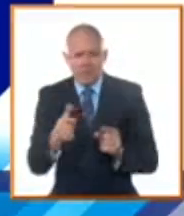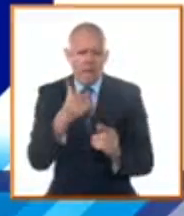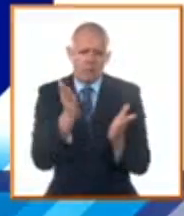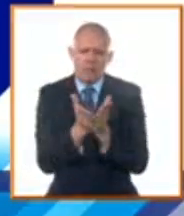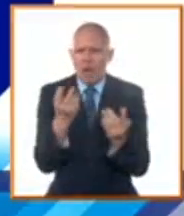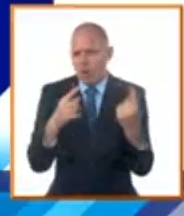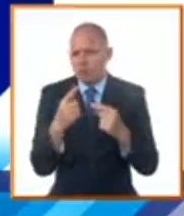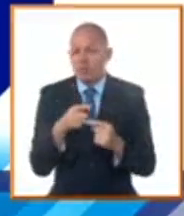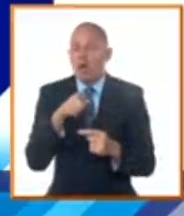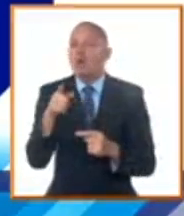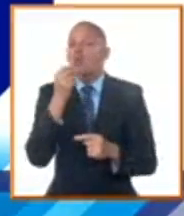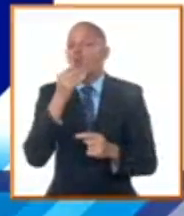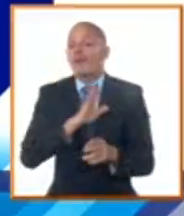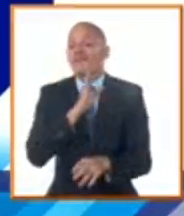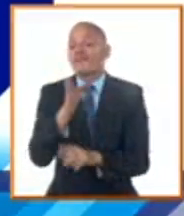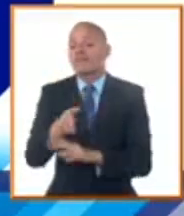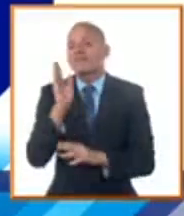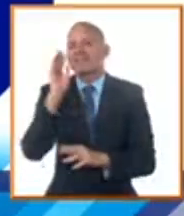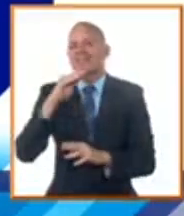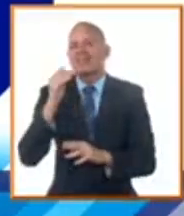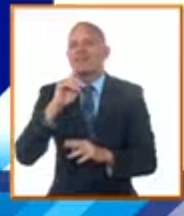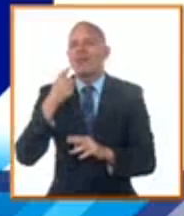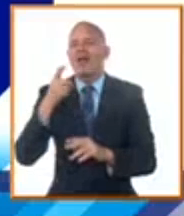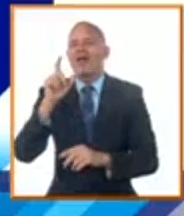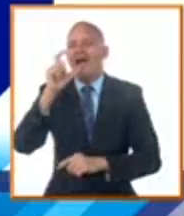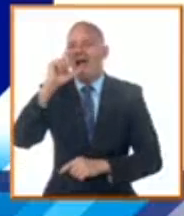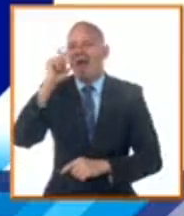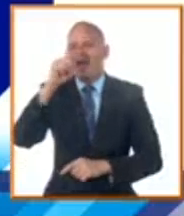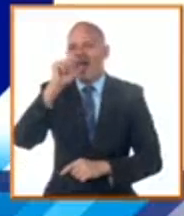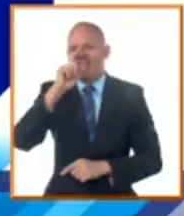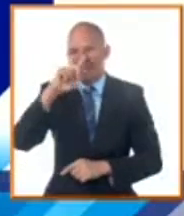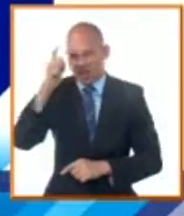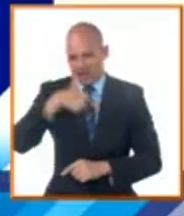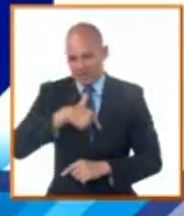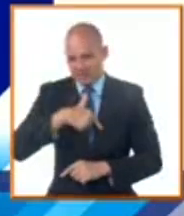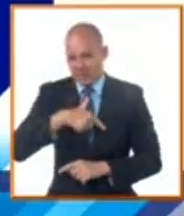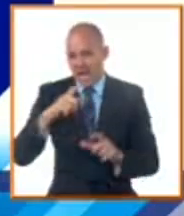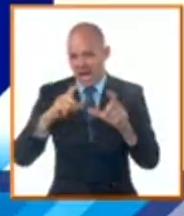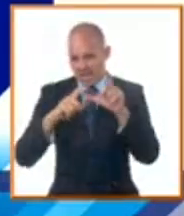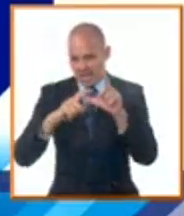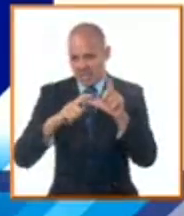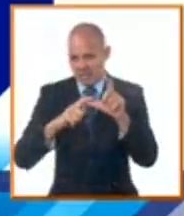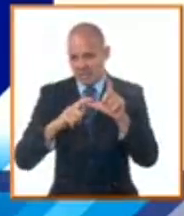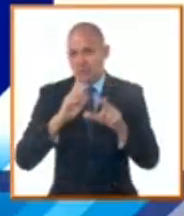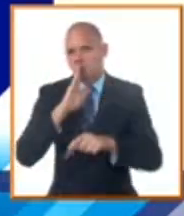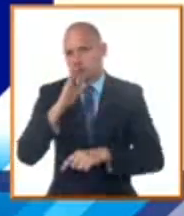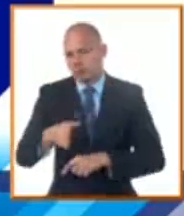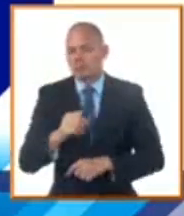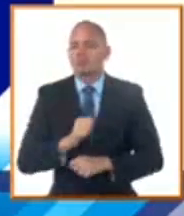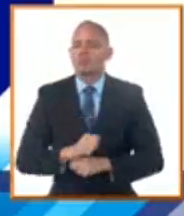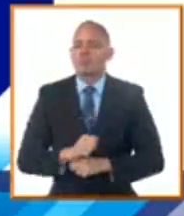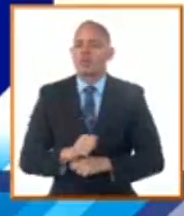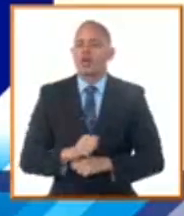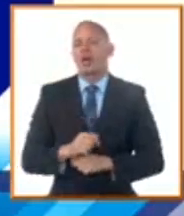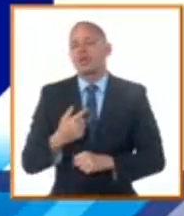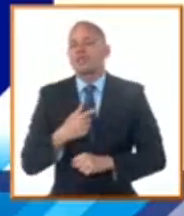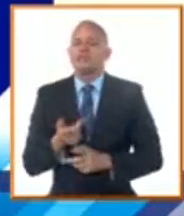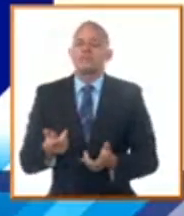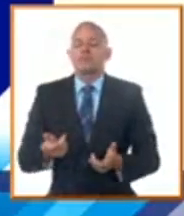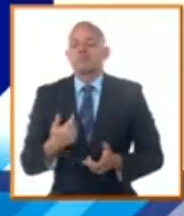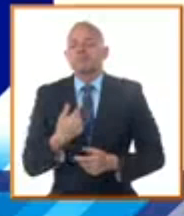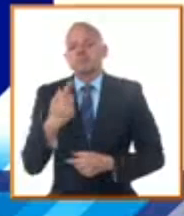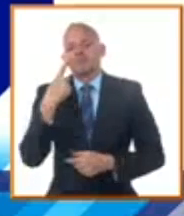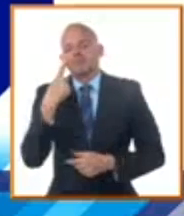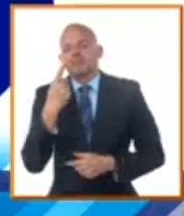en Cadeca. Usted hace la solicitud utilizando el mismo monedero y se presenta, el monedero le envía por